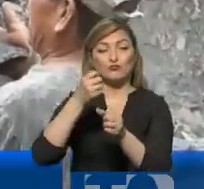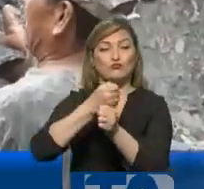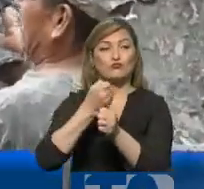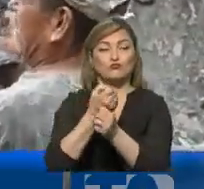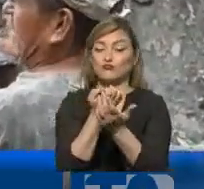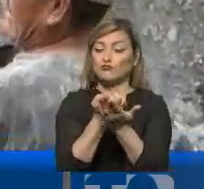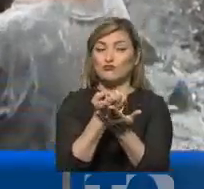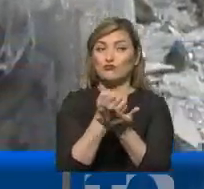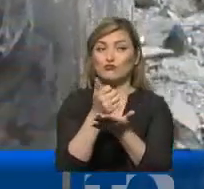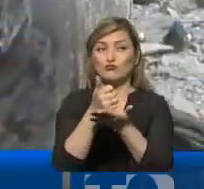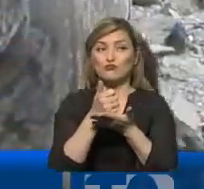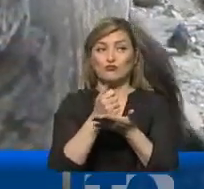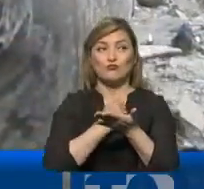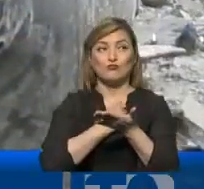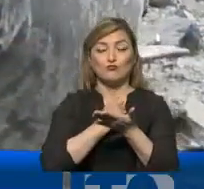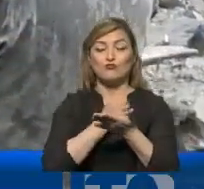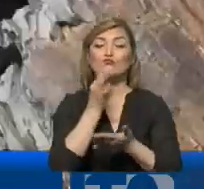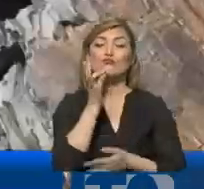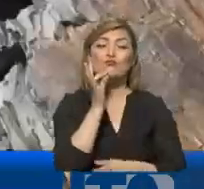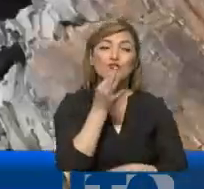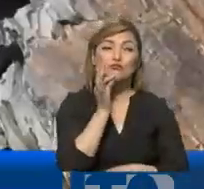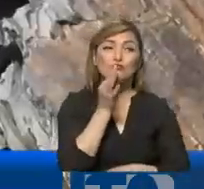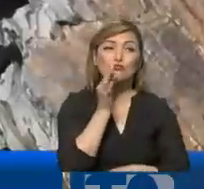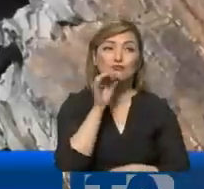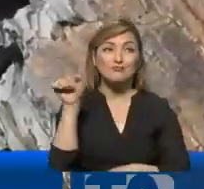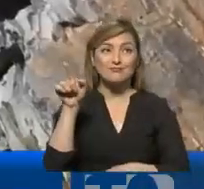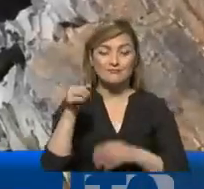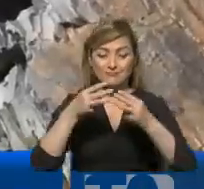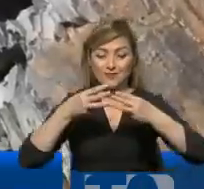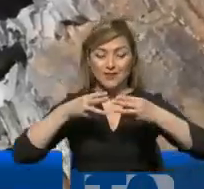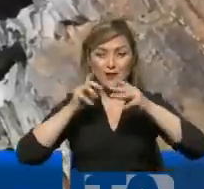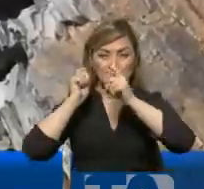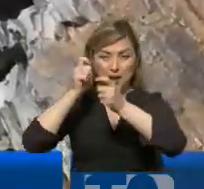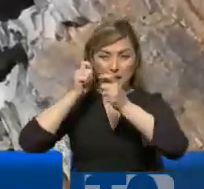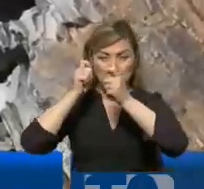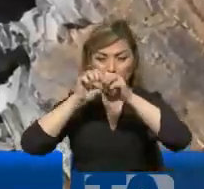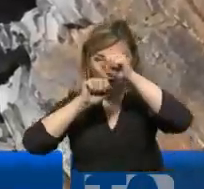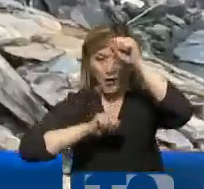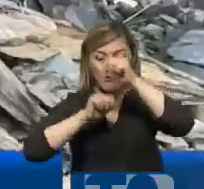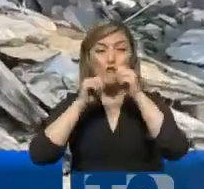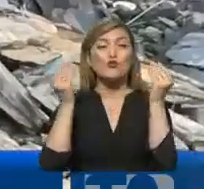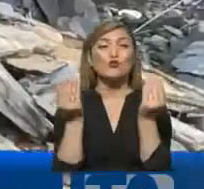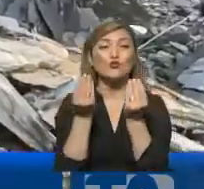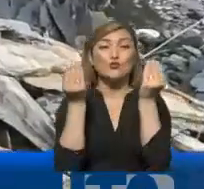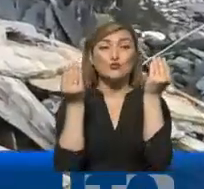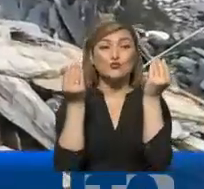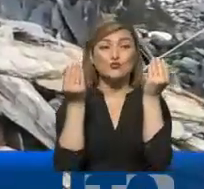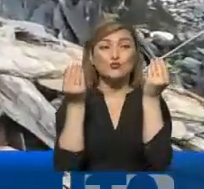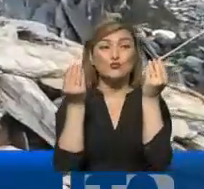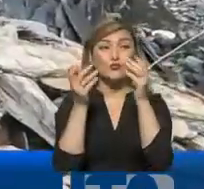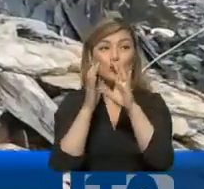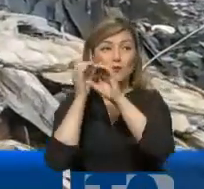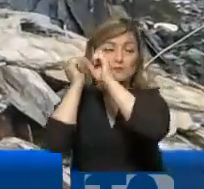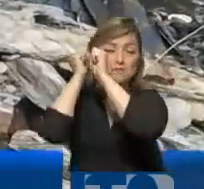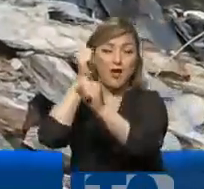se benefician no solo los propietarios de las fincas, en donde se ha descubierto este material pétreo, sino también para los jóvenes, que armados con